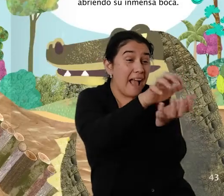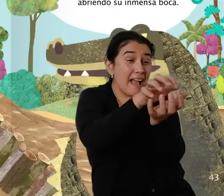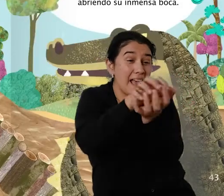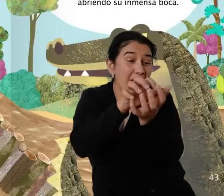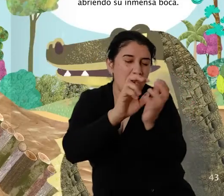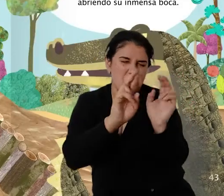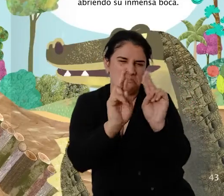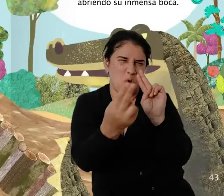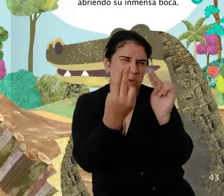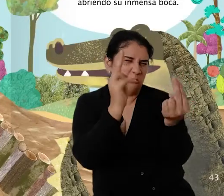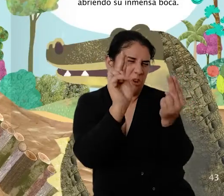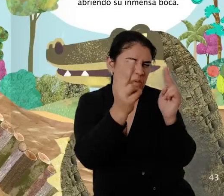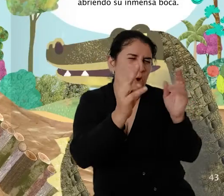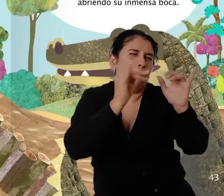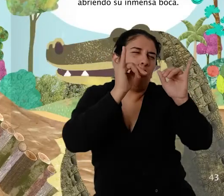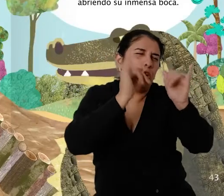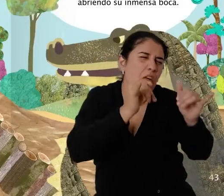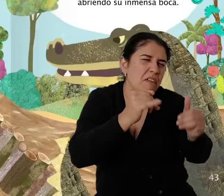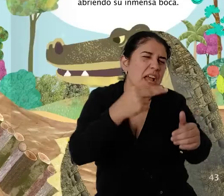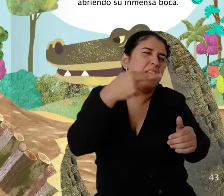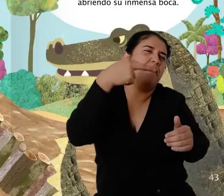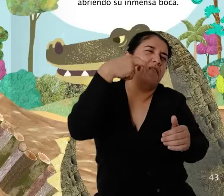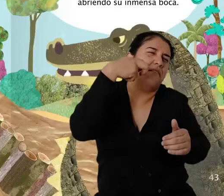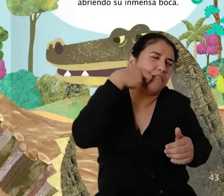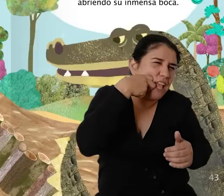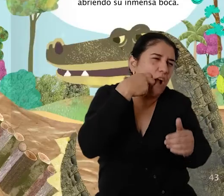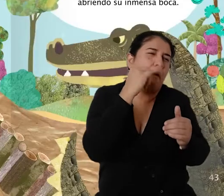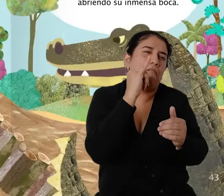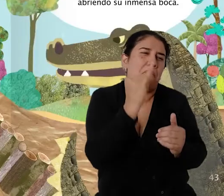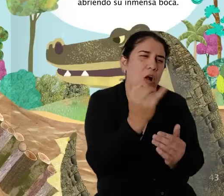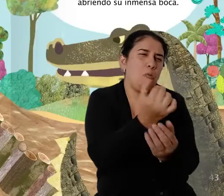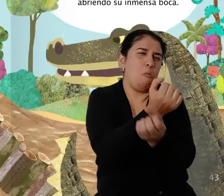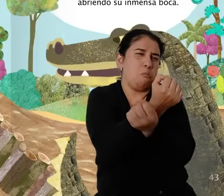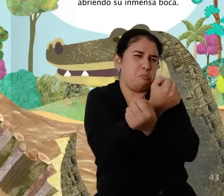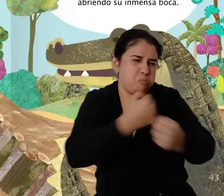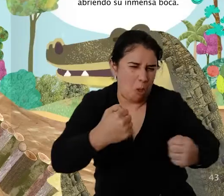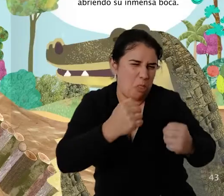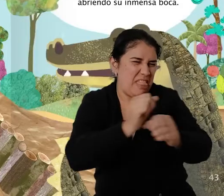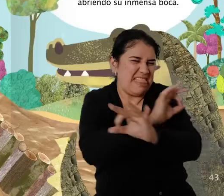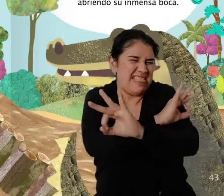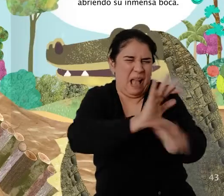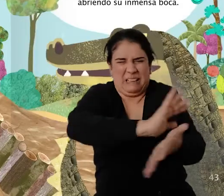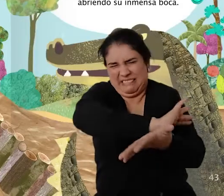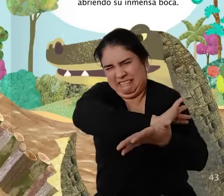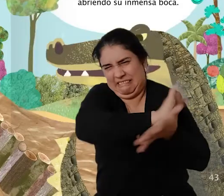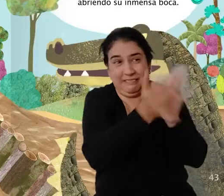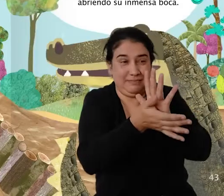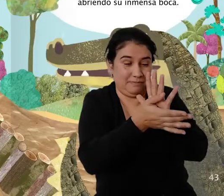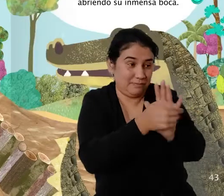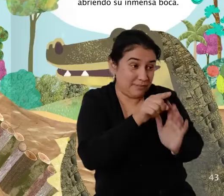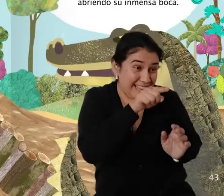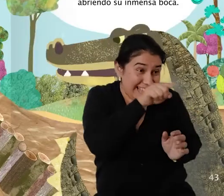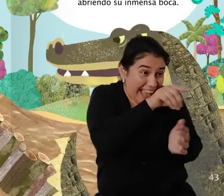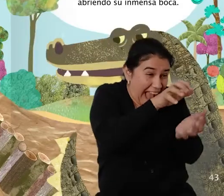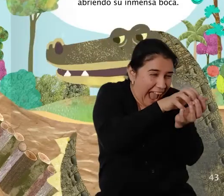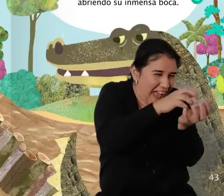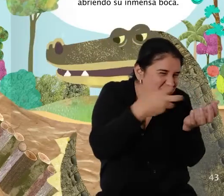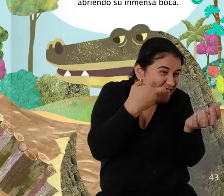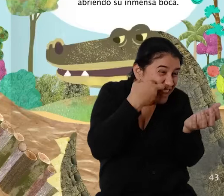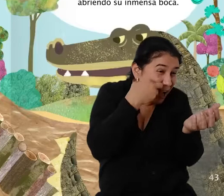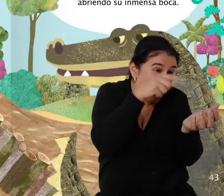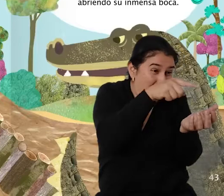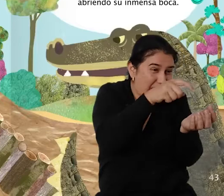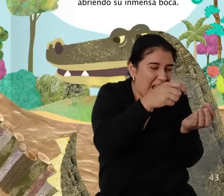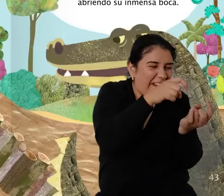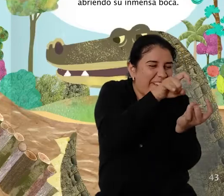ni grandes ni chicos, ni gordos ni flacos, ni jóvenes ni viejos, como ese viejísimo yacaré que veo allí